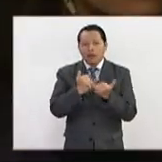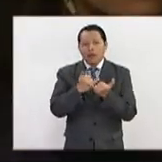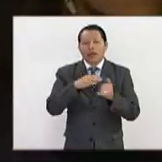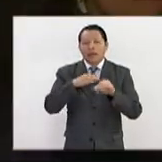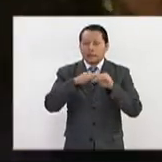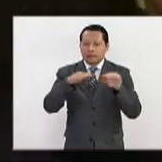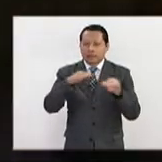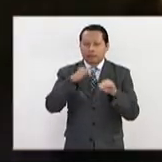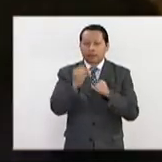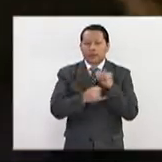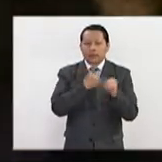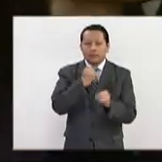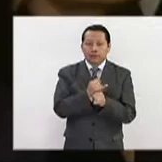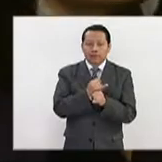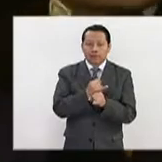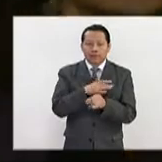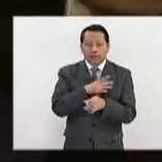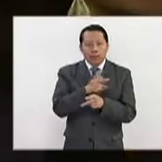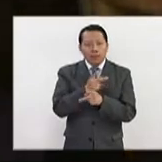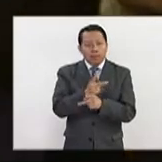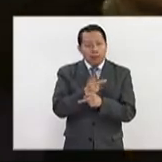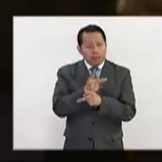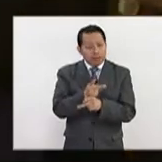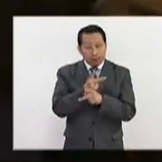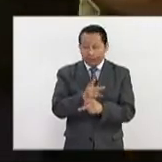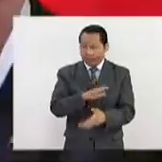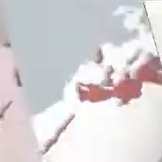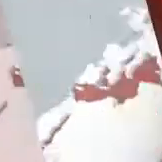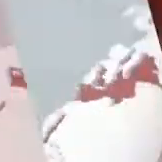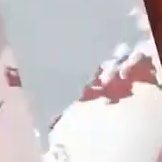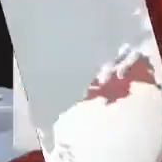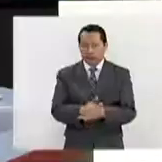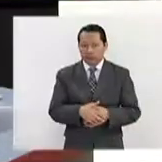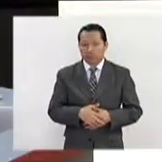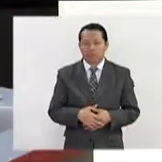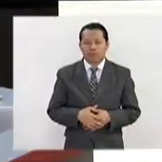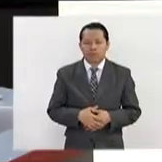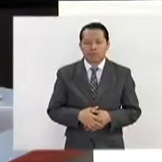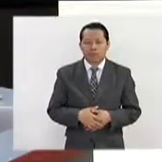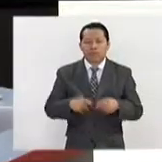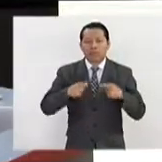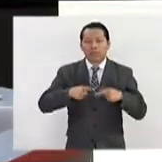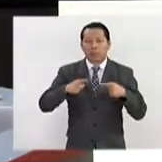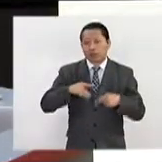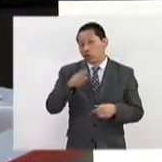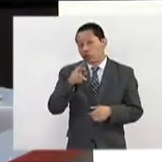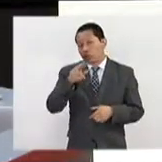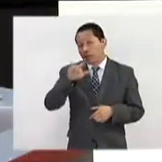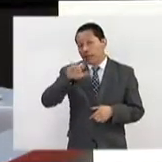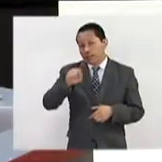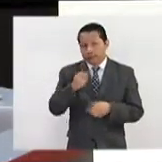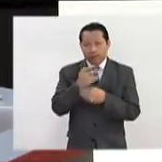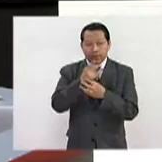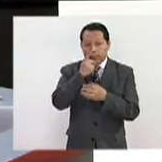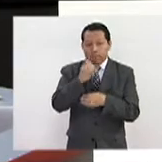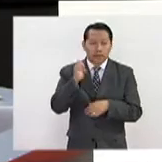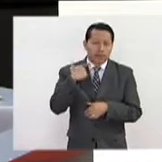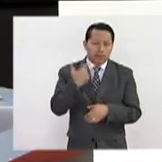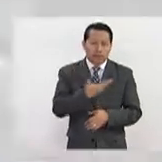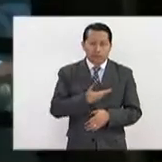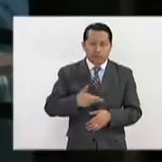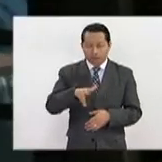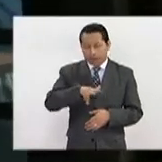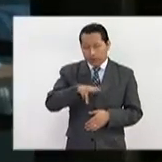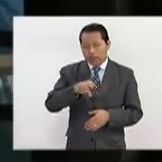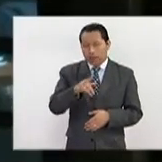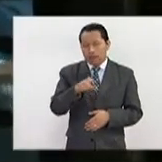internacional. La era de la paciencia estratégica ha terminado. Y la fiscal de Bruselas informó que el expresidente de la